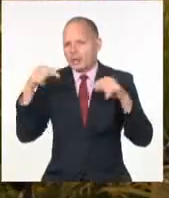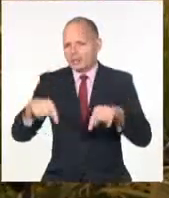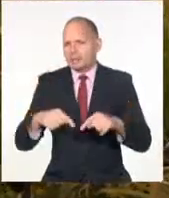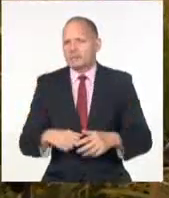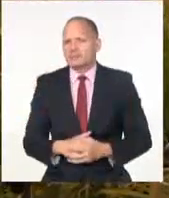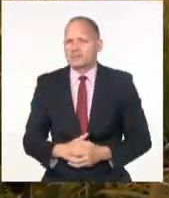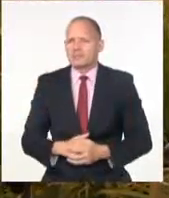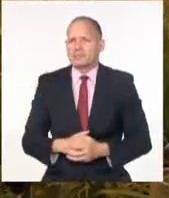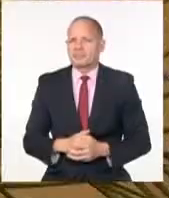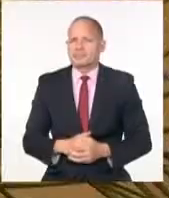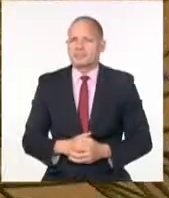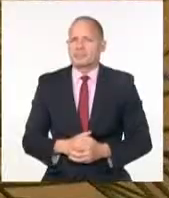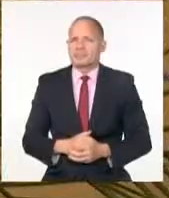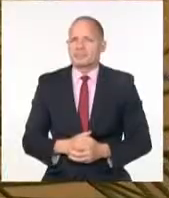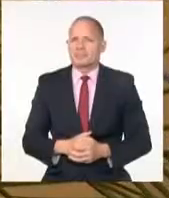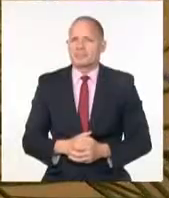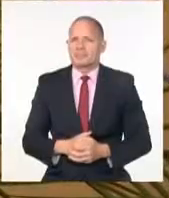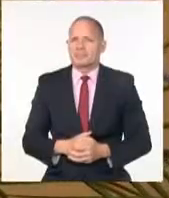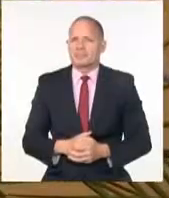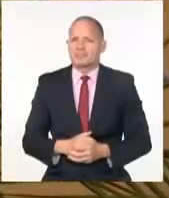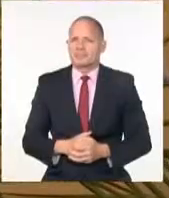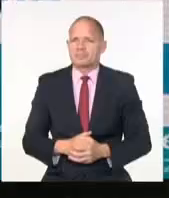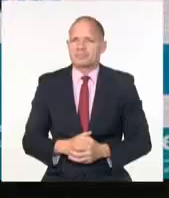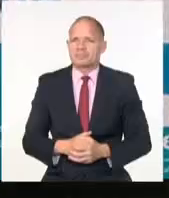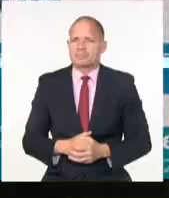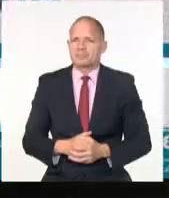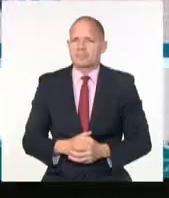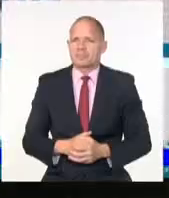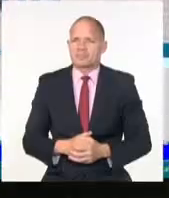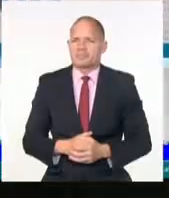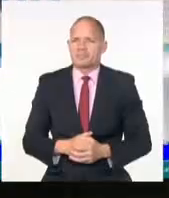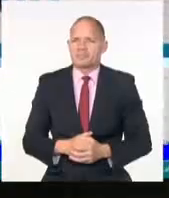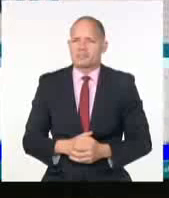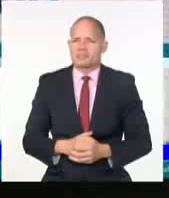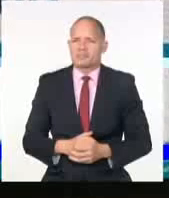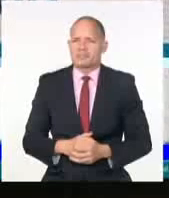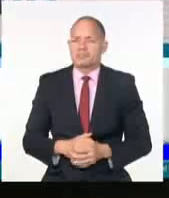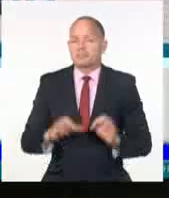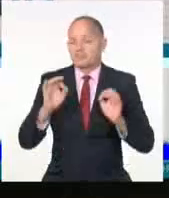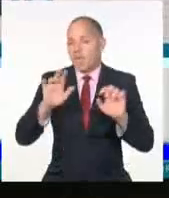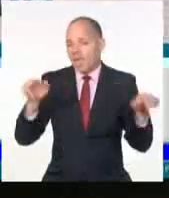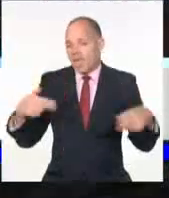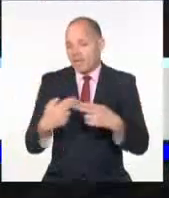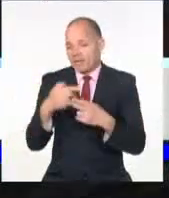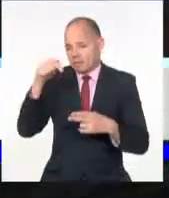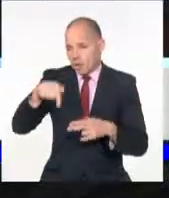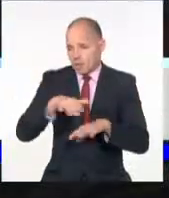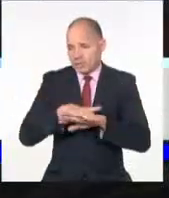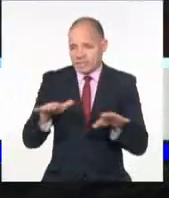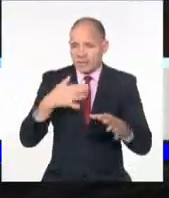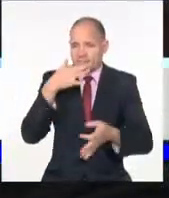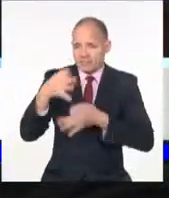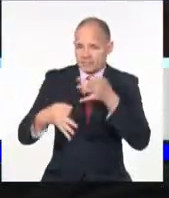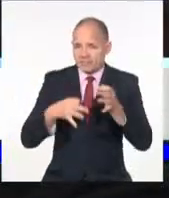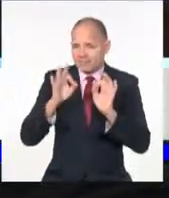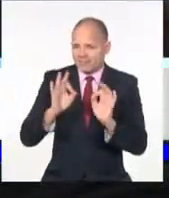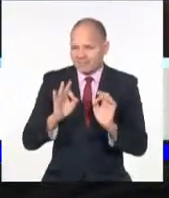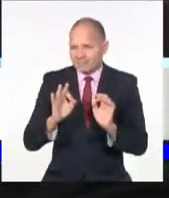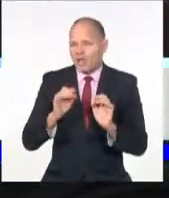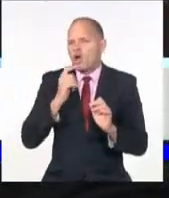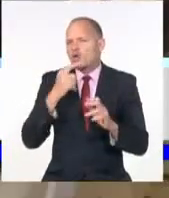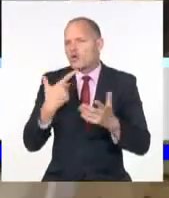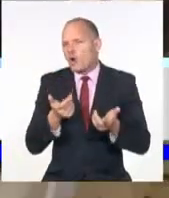El desarrollo sostenible desde la gobernanza del agua. Cuba, nación que presidió Pro Tempore. El foro resalta